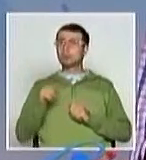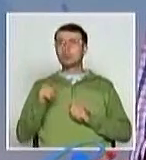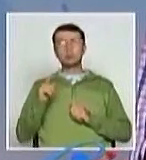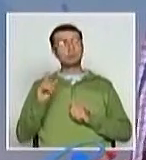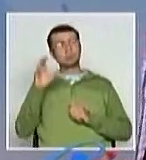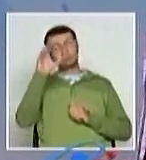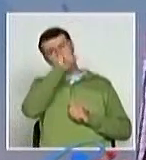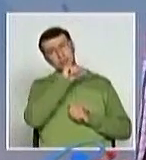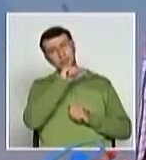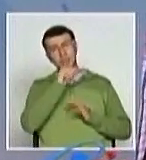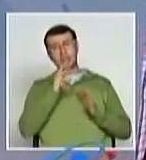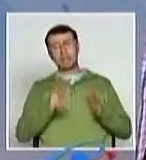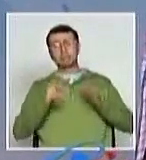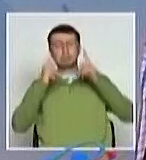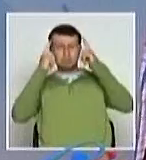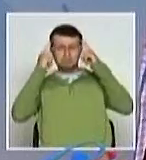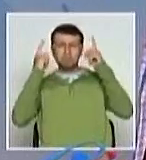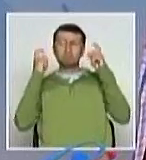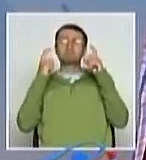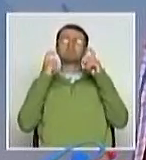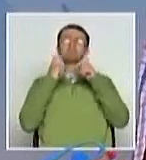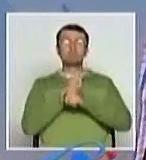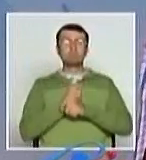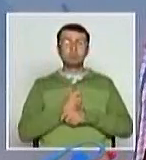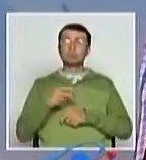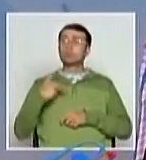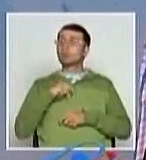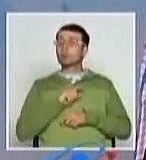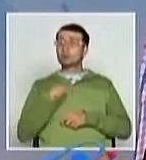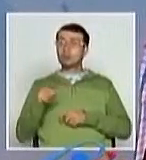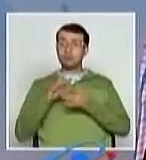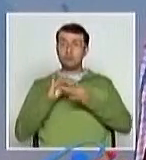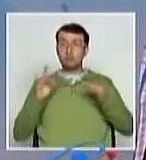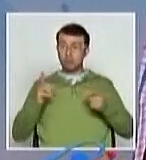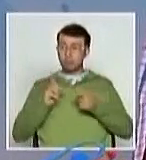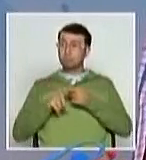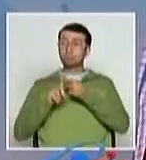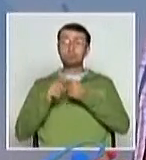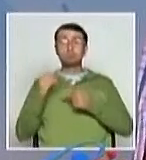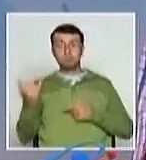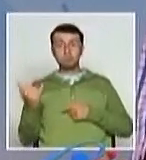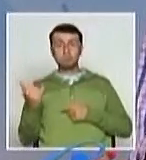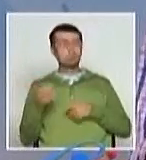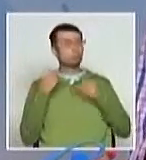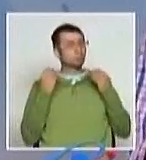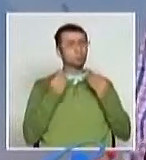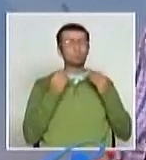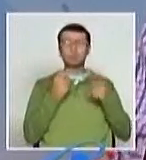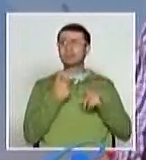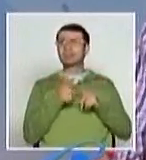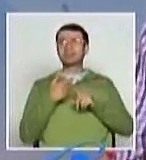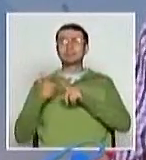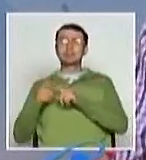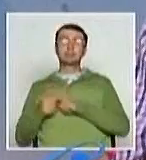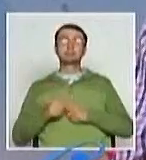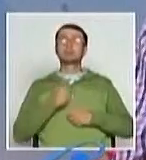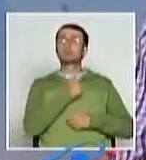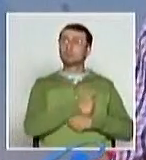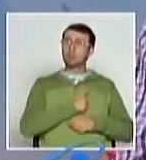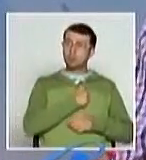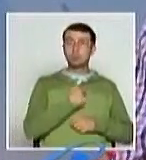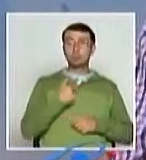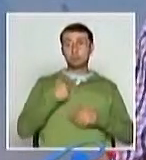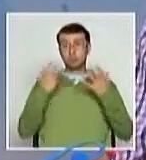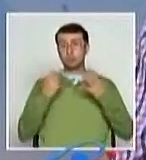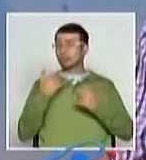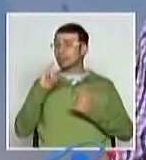momento de reflexión nuestras píldoras de optimismo tantas cosas Yo quiero que